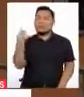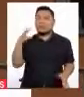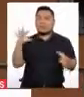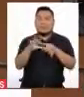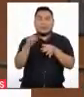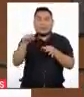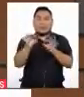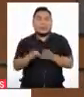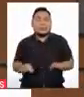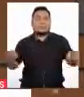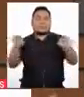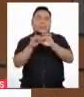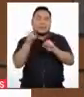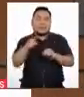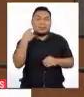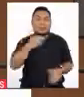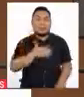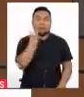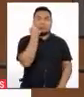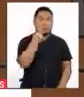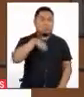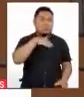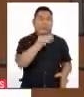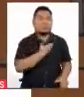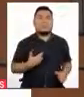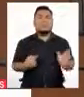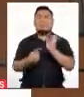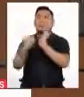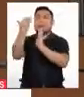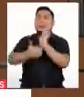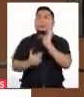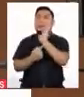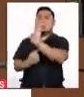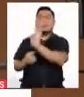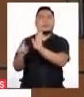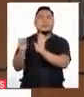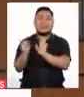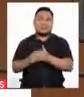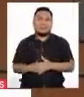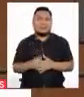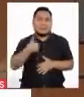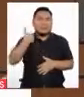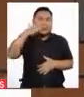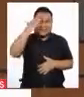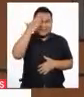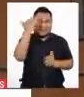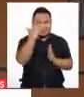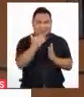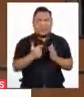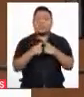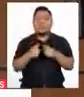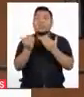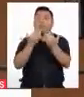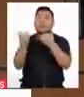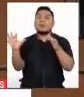puede hacer una institución. Nosotros no hemos dicho, porque no vamos a imponer, este es nuestro proyecto de ley. Lo tenemos estudiado. Pero queremos discutirlo